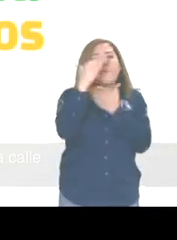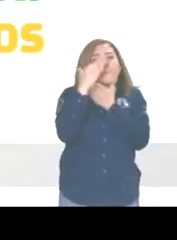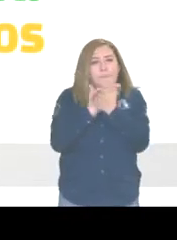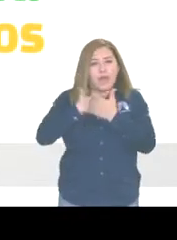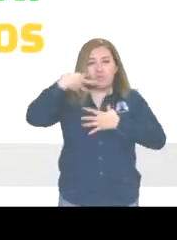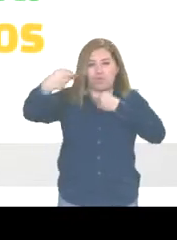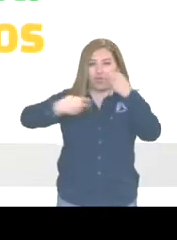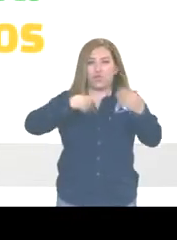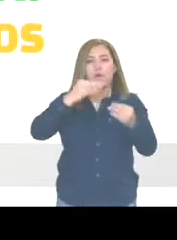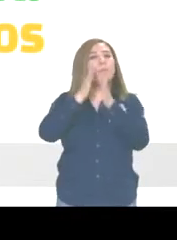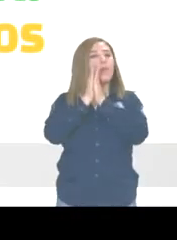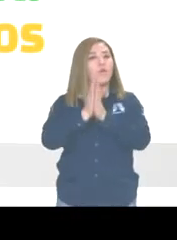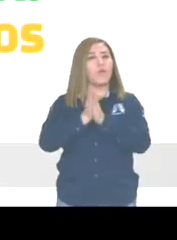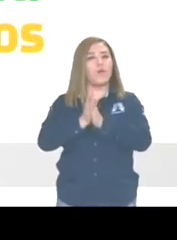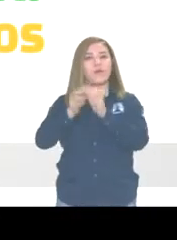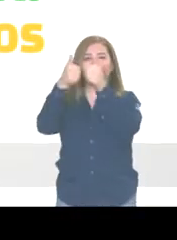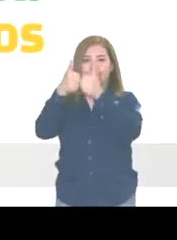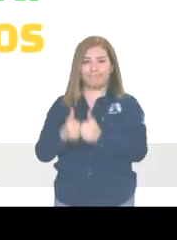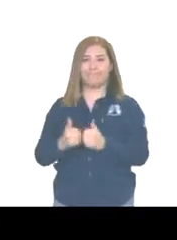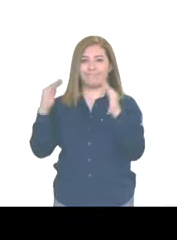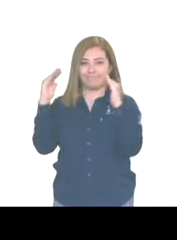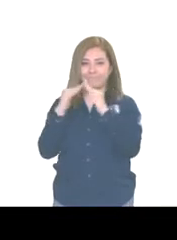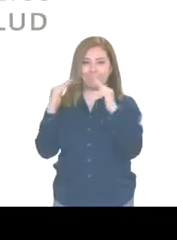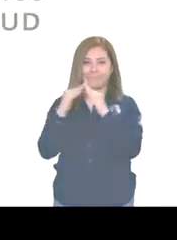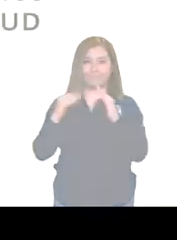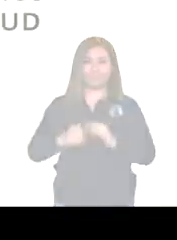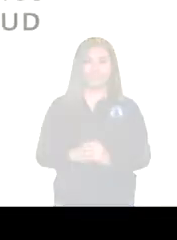contagio. Por favor, quédate en tu casa.